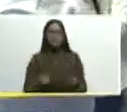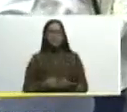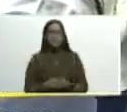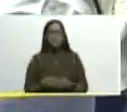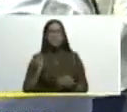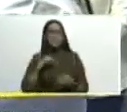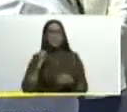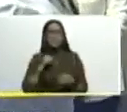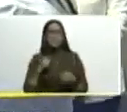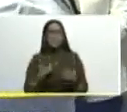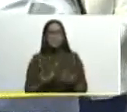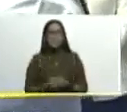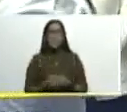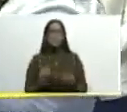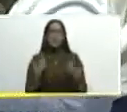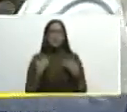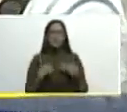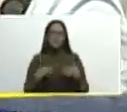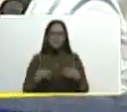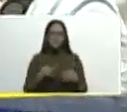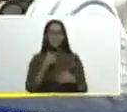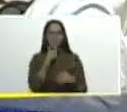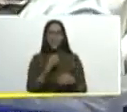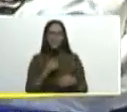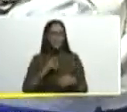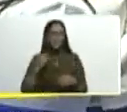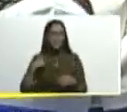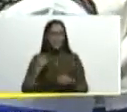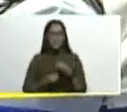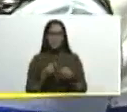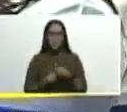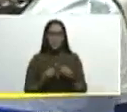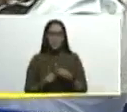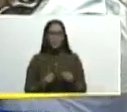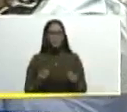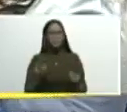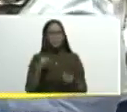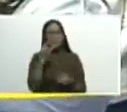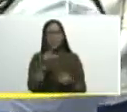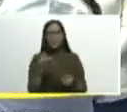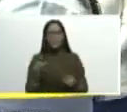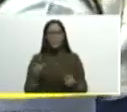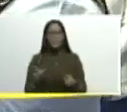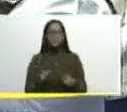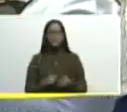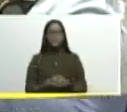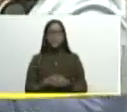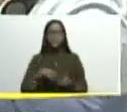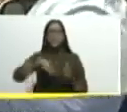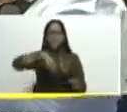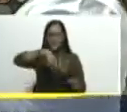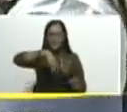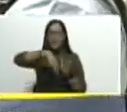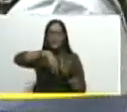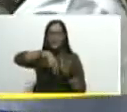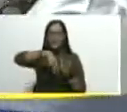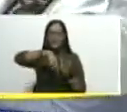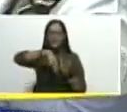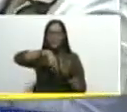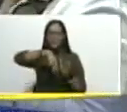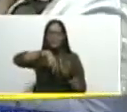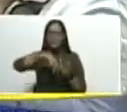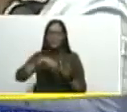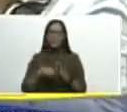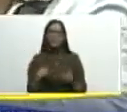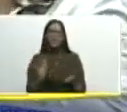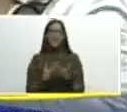de esfuerzo es la más sencilla. Correcto. No tenemos que hacer mucho solamente con el paciente en lo ponen ir caminando. A caminar. Es correcto. Y lo aumentan la velocidad. Aumentando la velocidad.